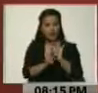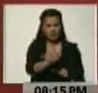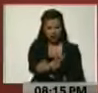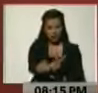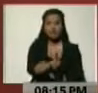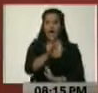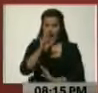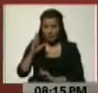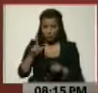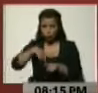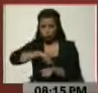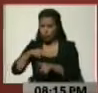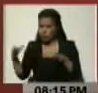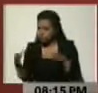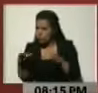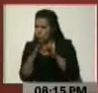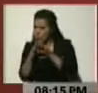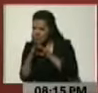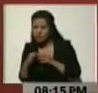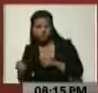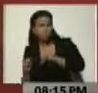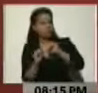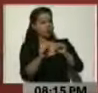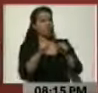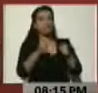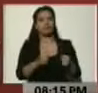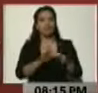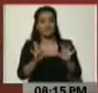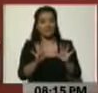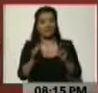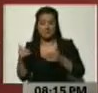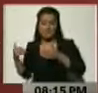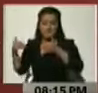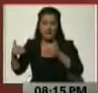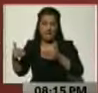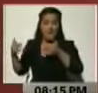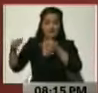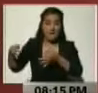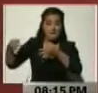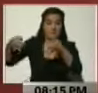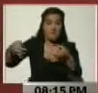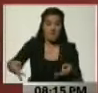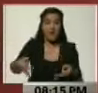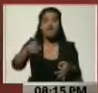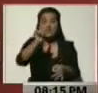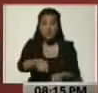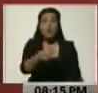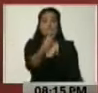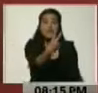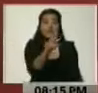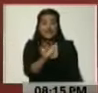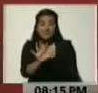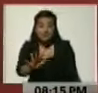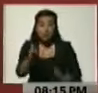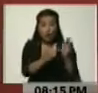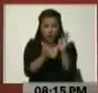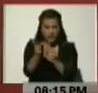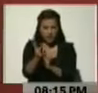lo hemos demostrado a lo largo de todos estos años. El 25 de abril inclusive es un aniversario de la,